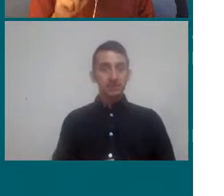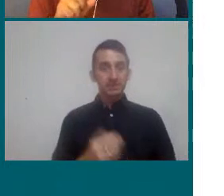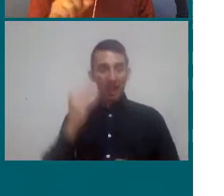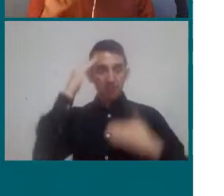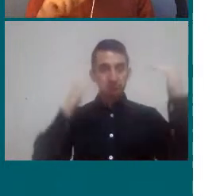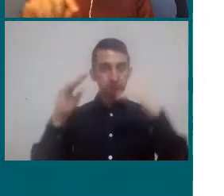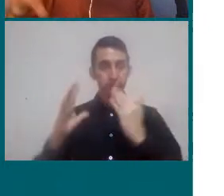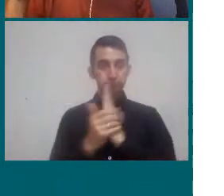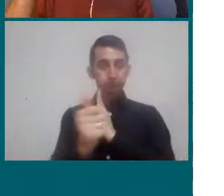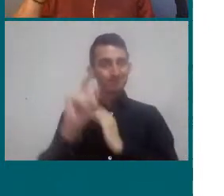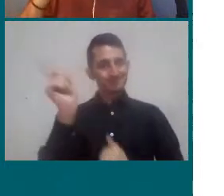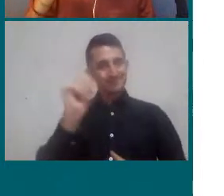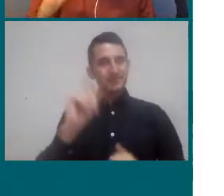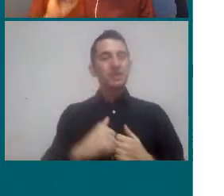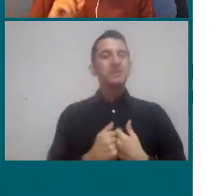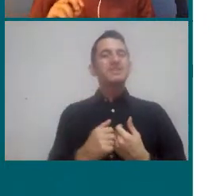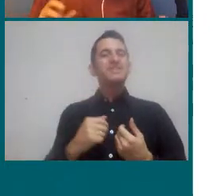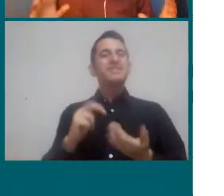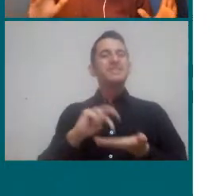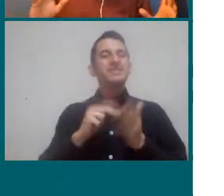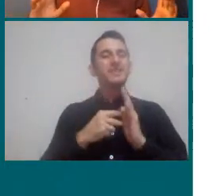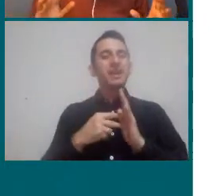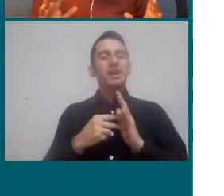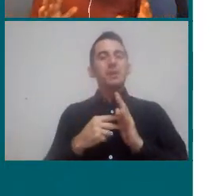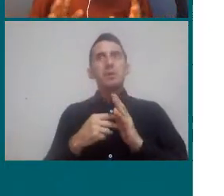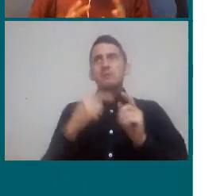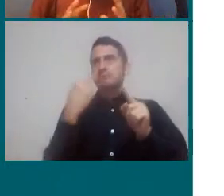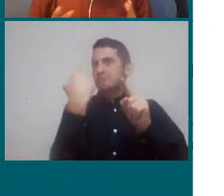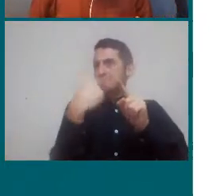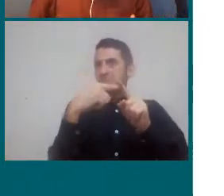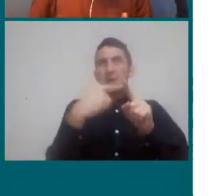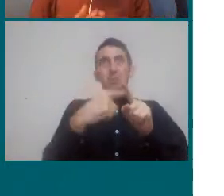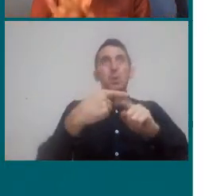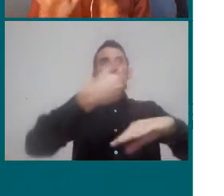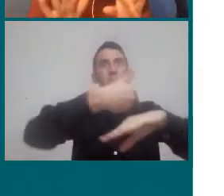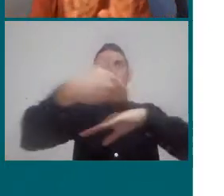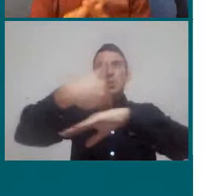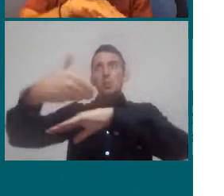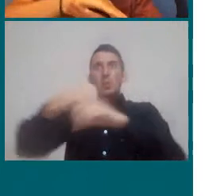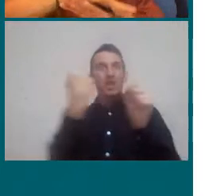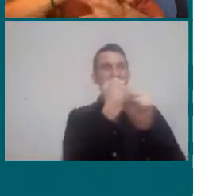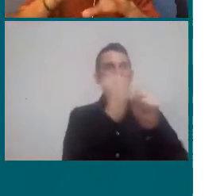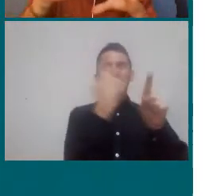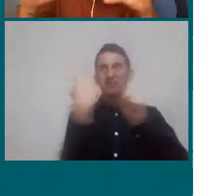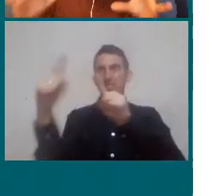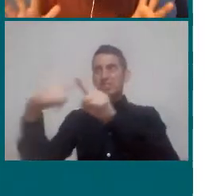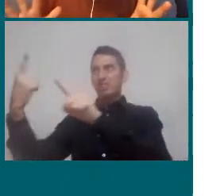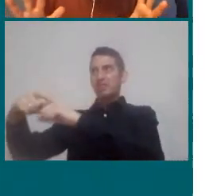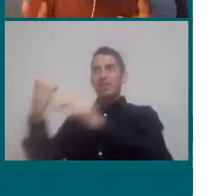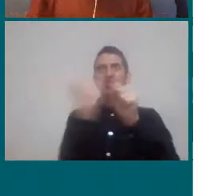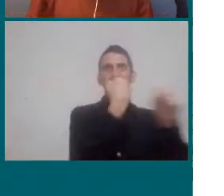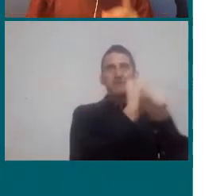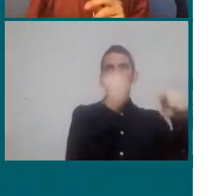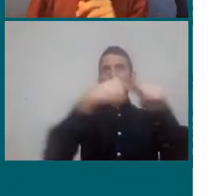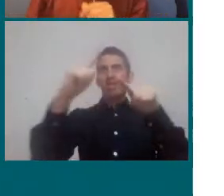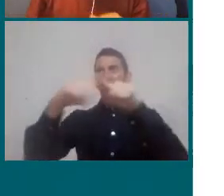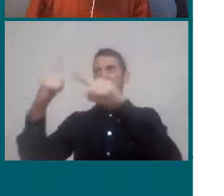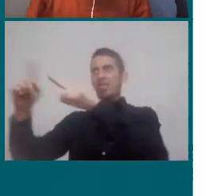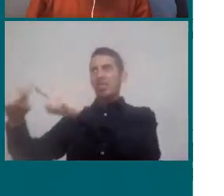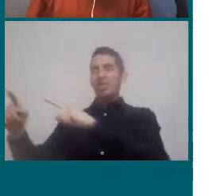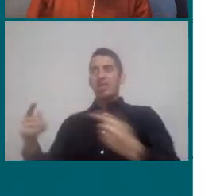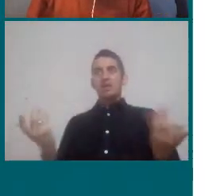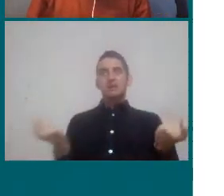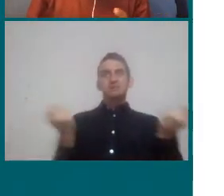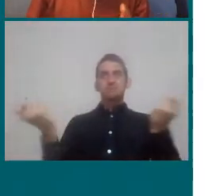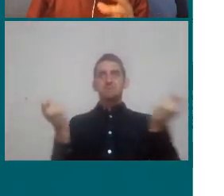llevar a cabo tareas diversas. Dije, bueno, igual esto es interesante de trabajar de forma variada. Y de forma